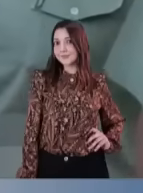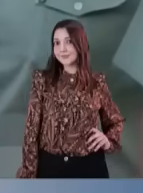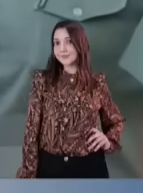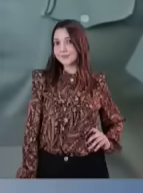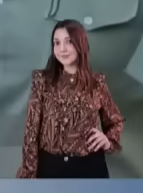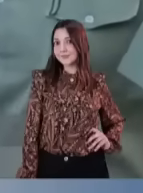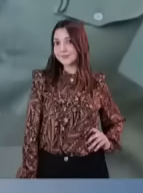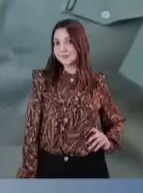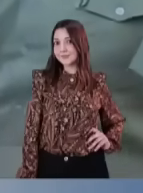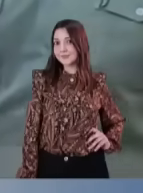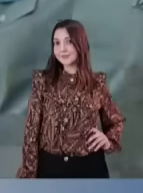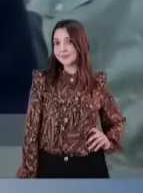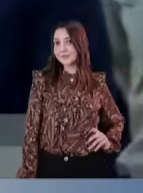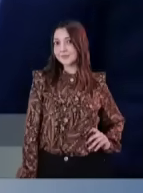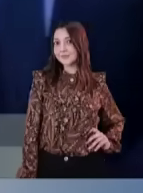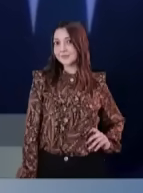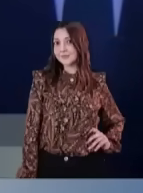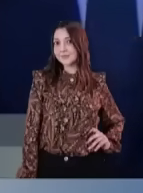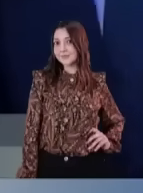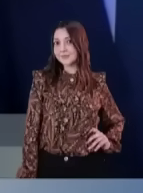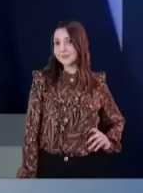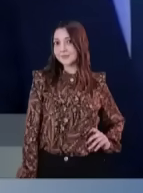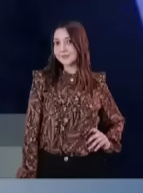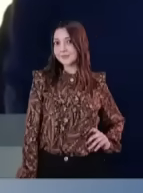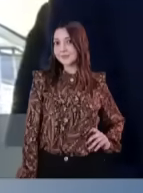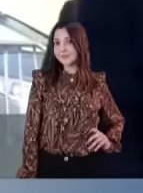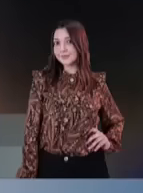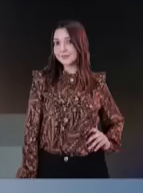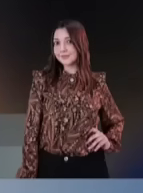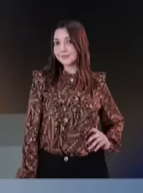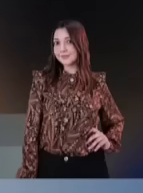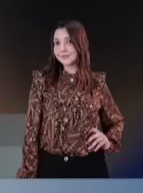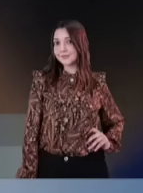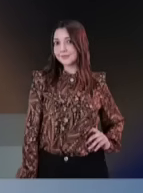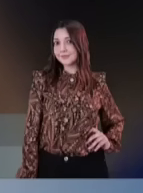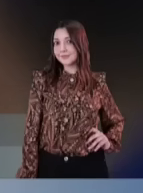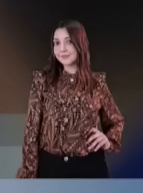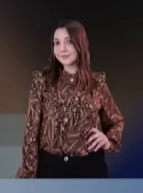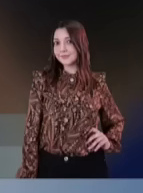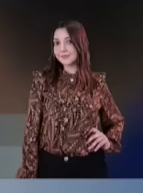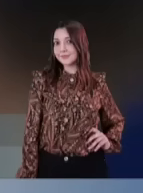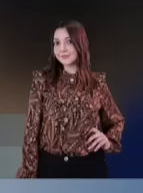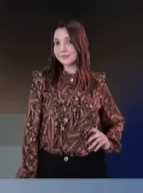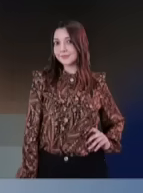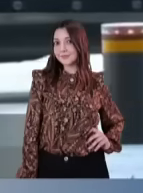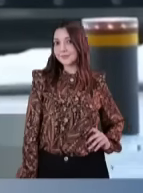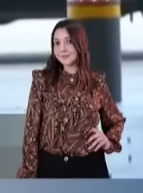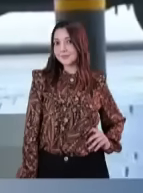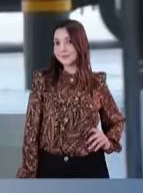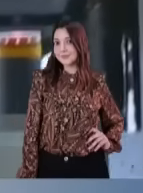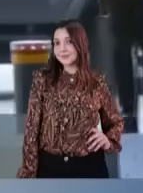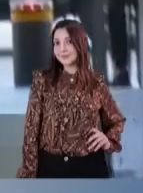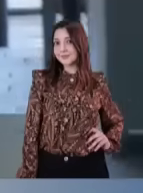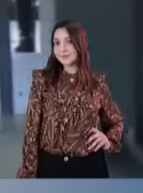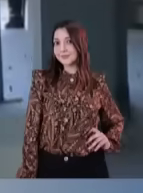repensar el gobierno, reorganizarlo en función de lo que se defina. Dice, renovar el relato